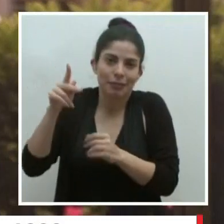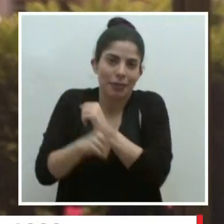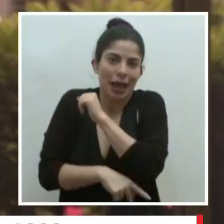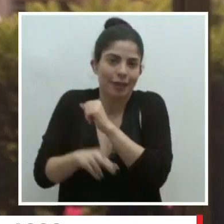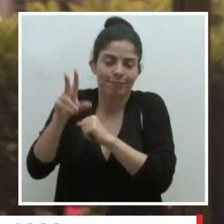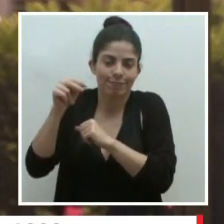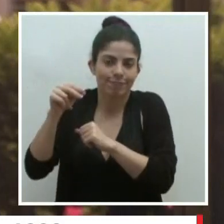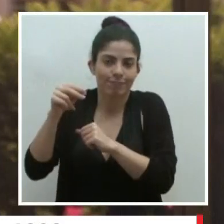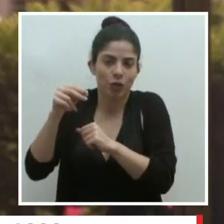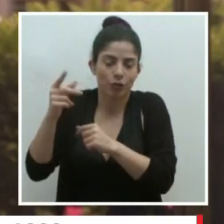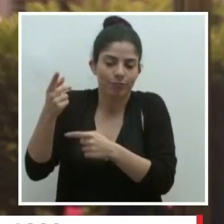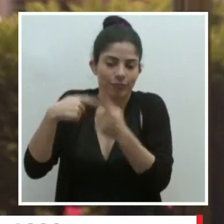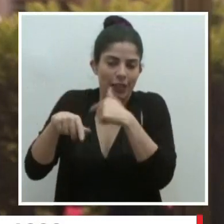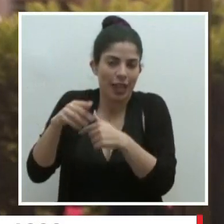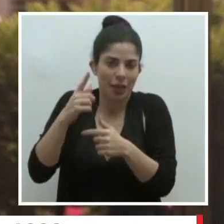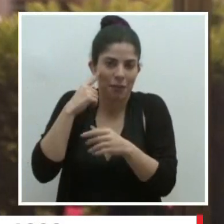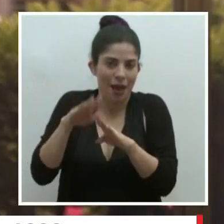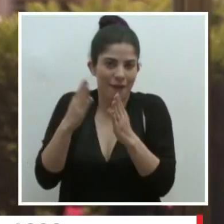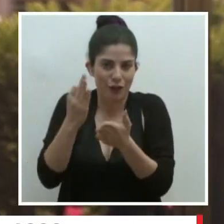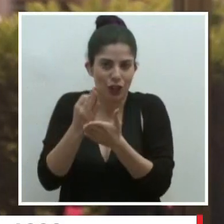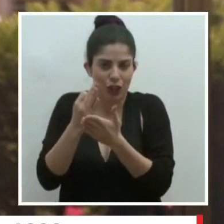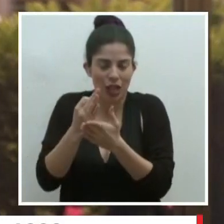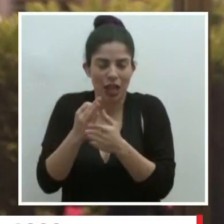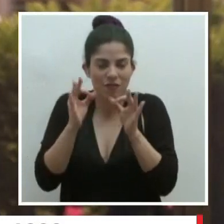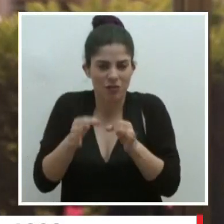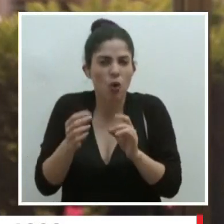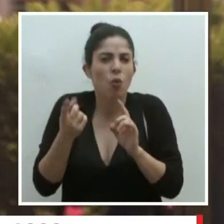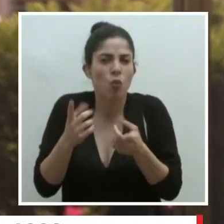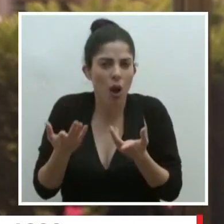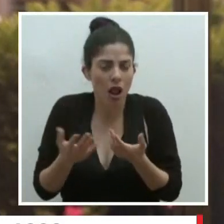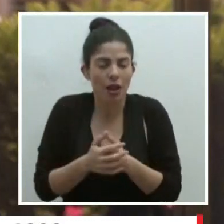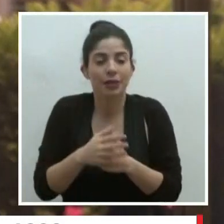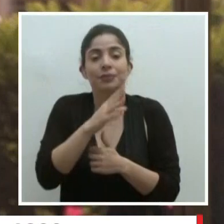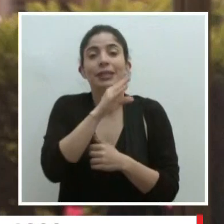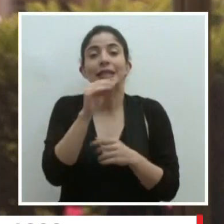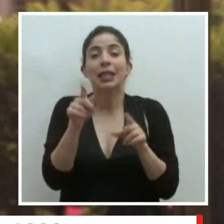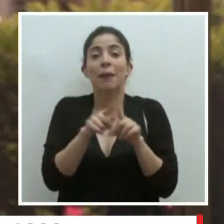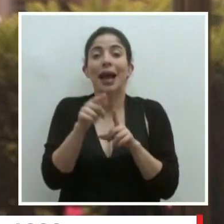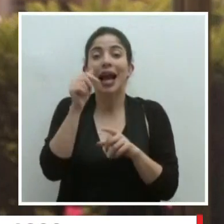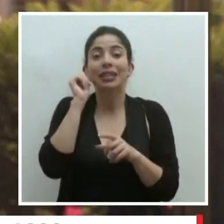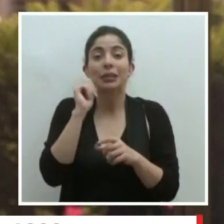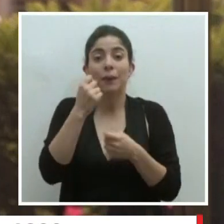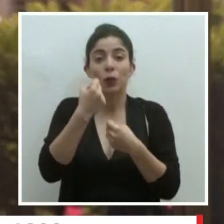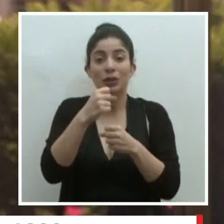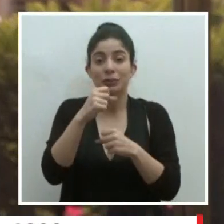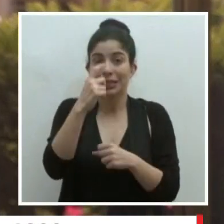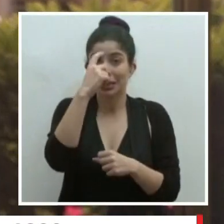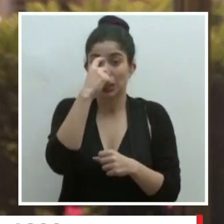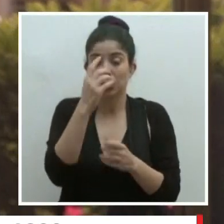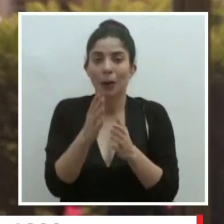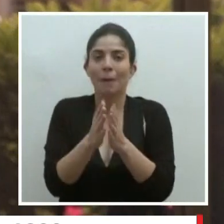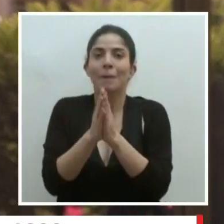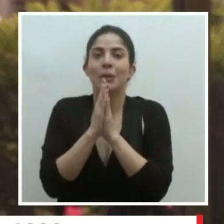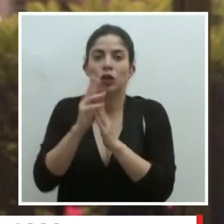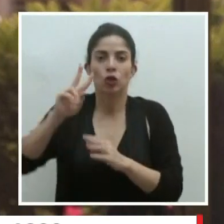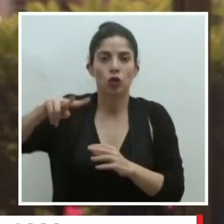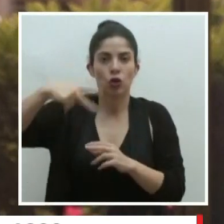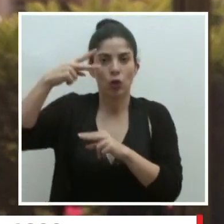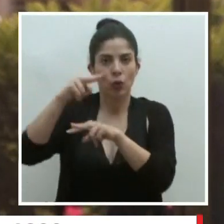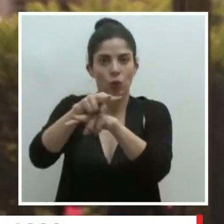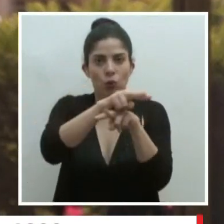de esta apertura de las fronteras. También, bueno, ayer la Municipalidad de Escazú pidió reforzar la vigilancia